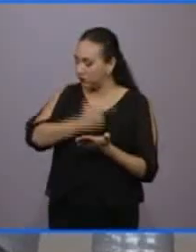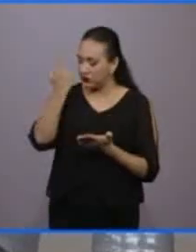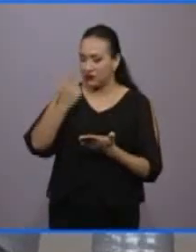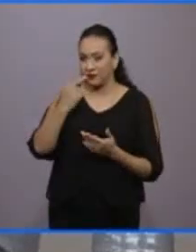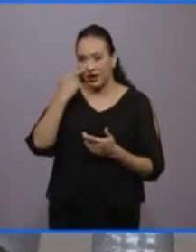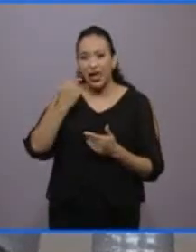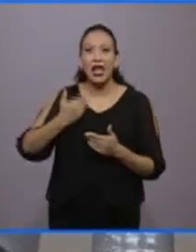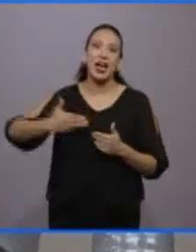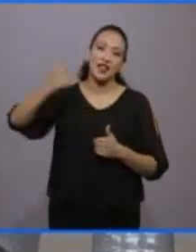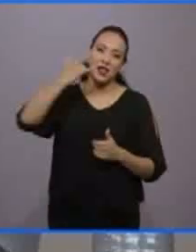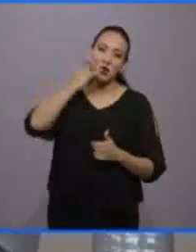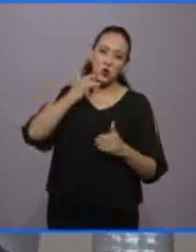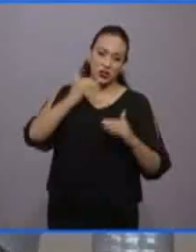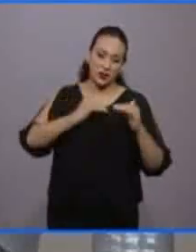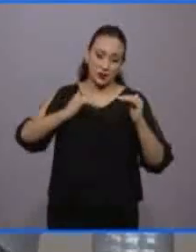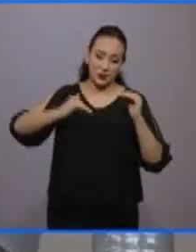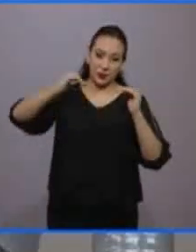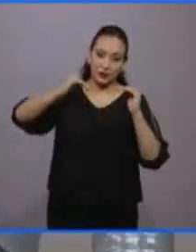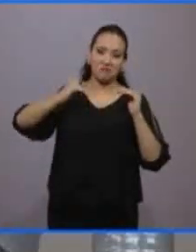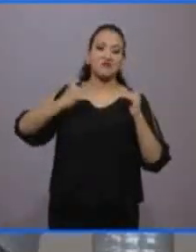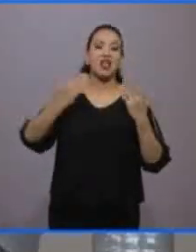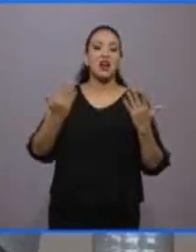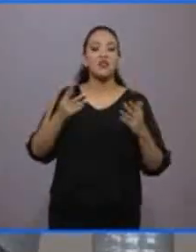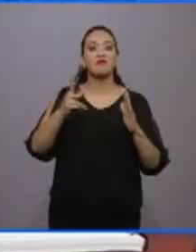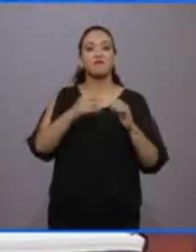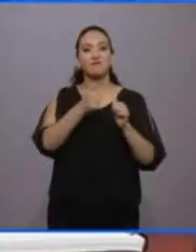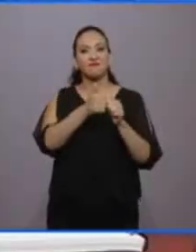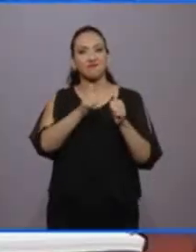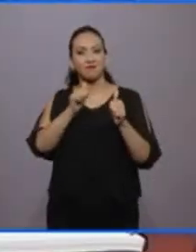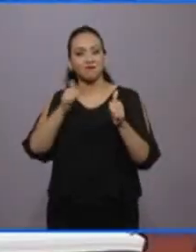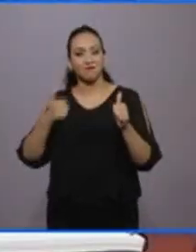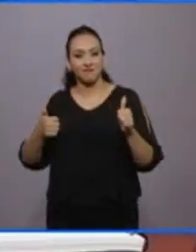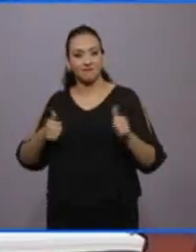había ganado, vamos en un tremendo retroceso.